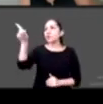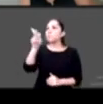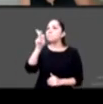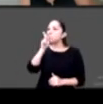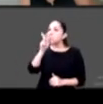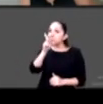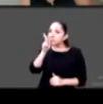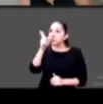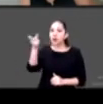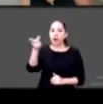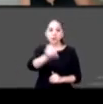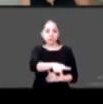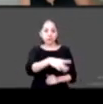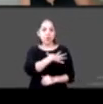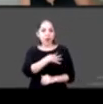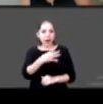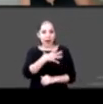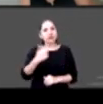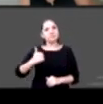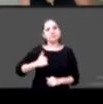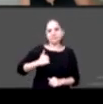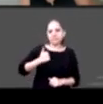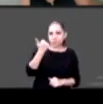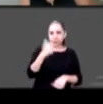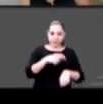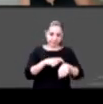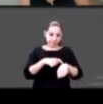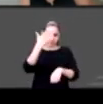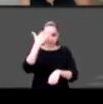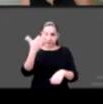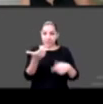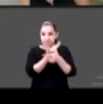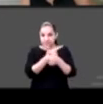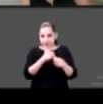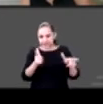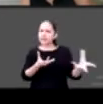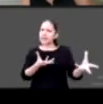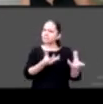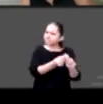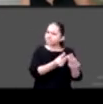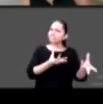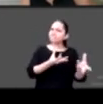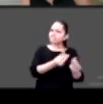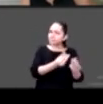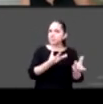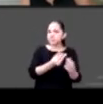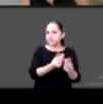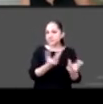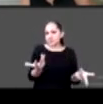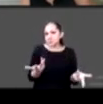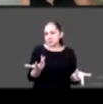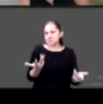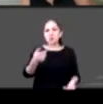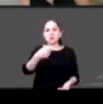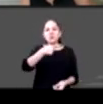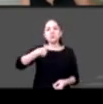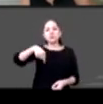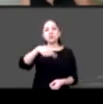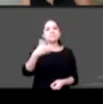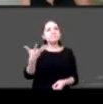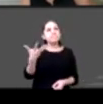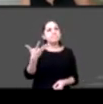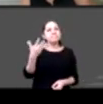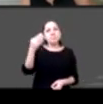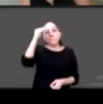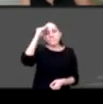hacer cosas que realmente pues no pensamos que lo estamos haciendo. Tener una palabra que nos dice,